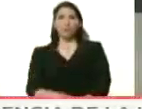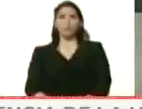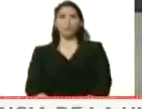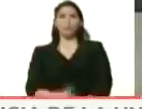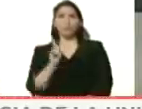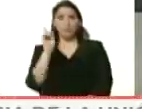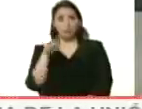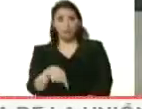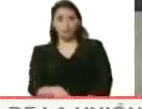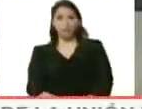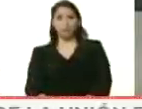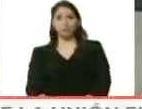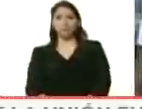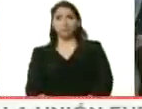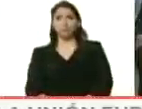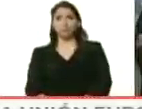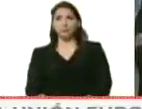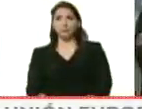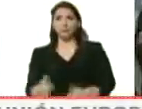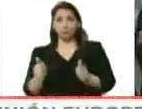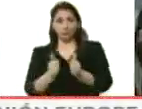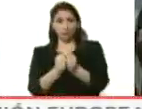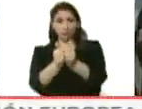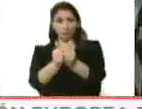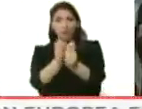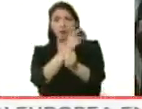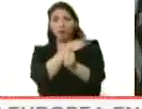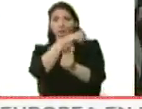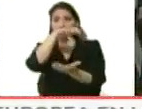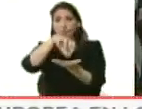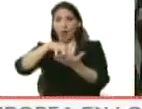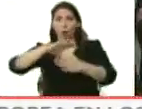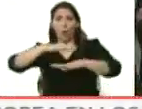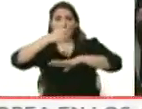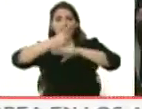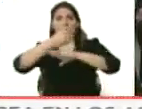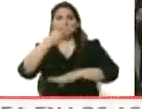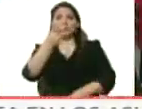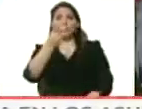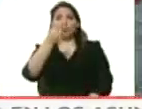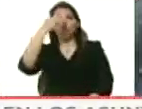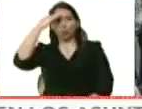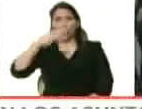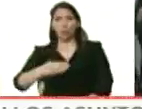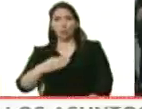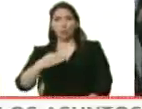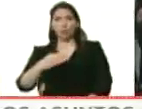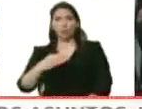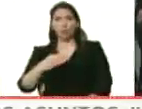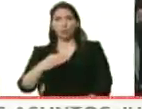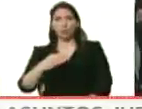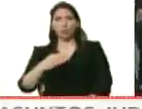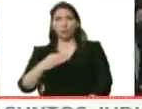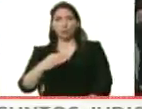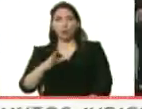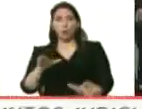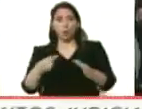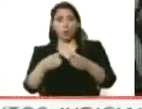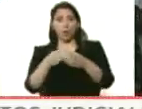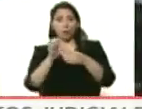y también se encuentra presente el jefe del Estado Mayor, segundo comandante del Comando